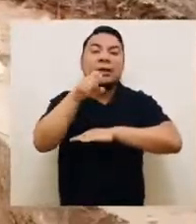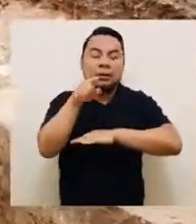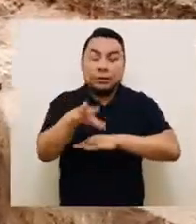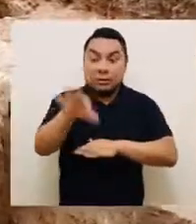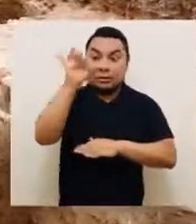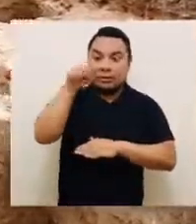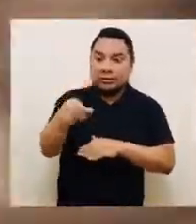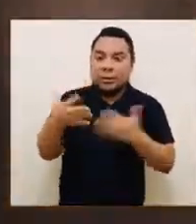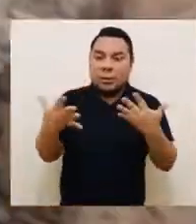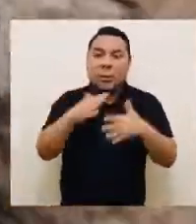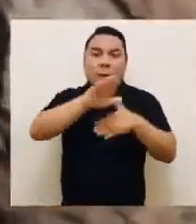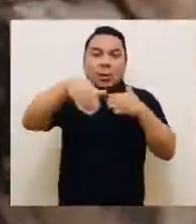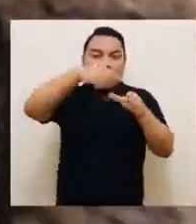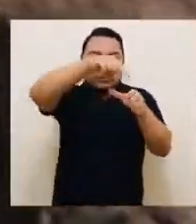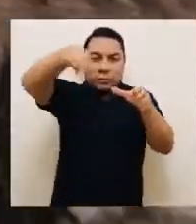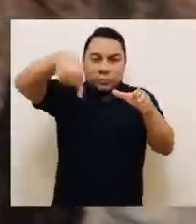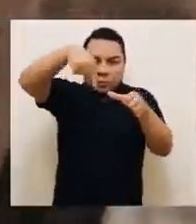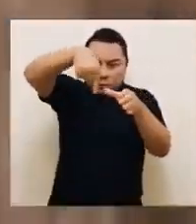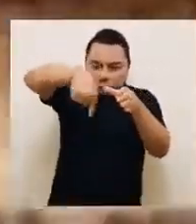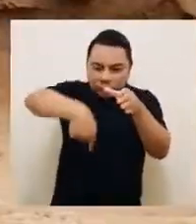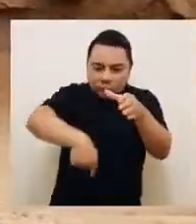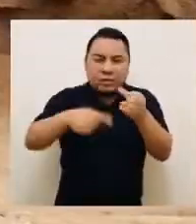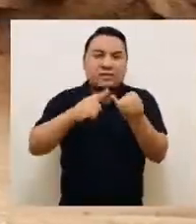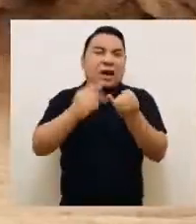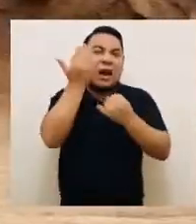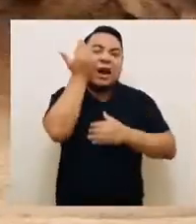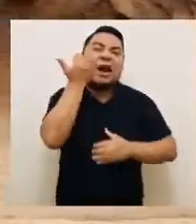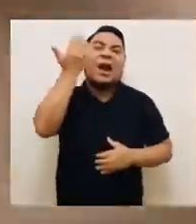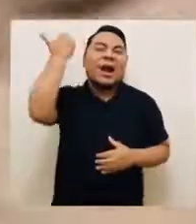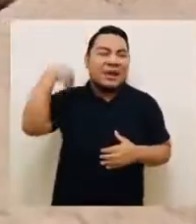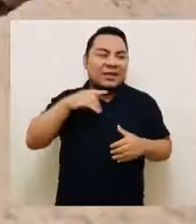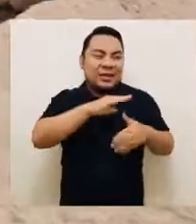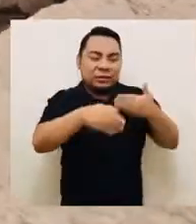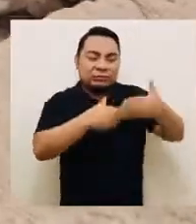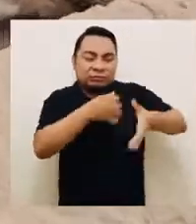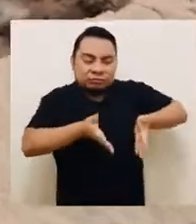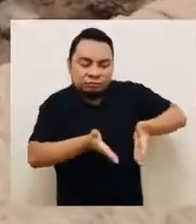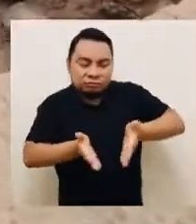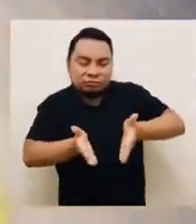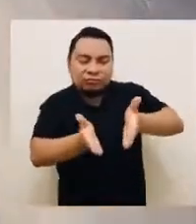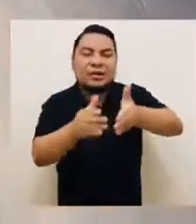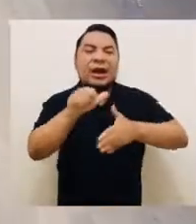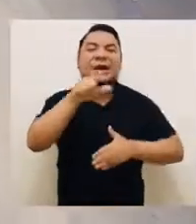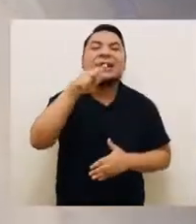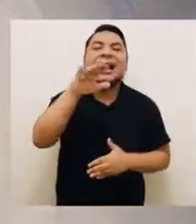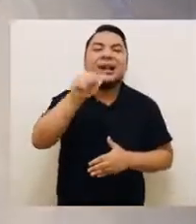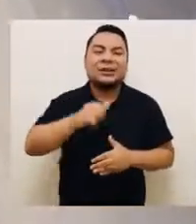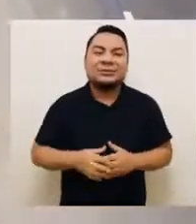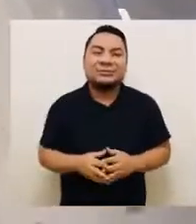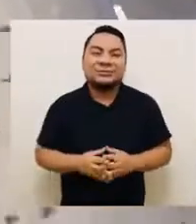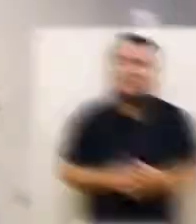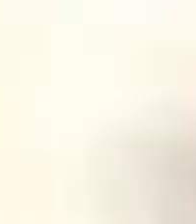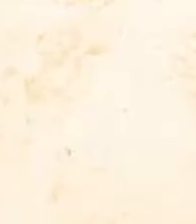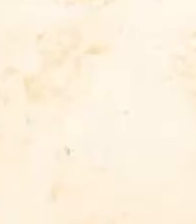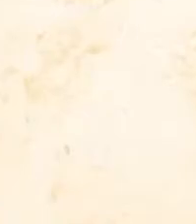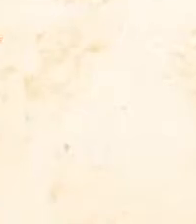Alameda Chabuca Granda han conseguido descubrir a casi 2 metros de profundidad los vestigios del antiguo Molino de